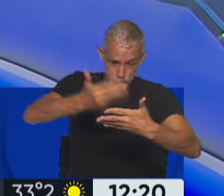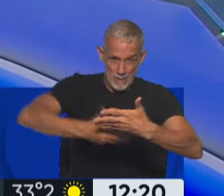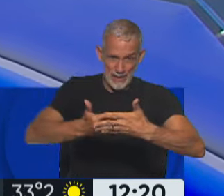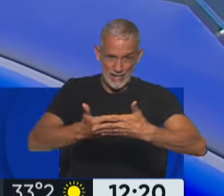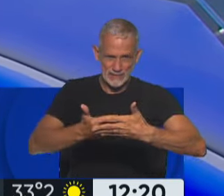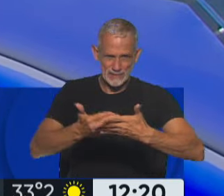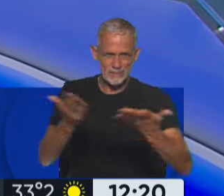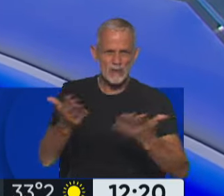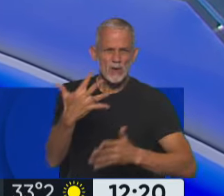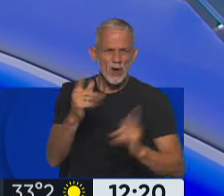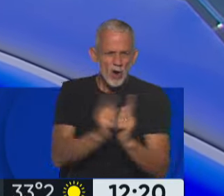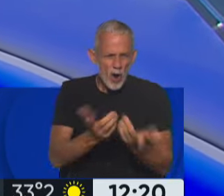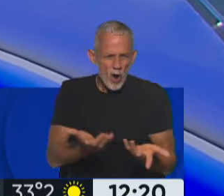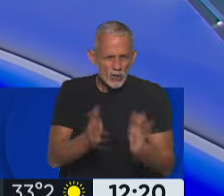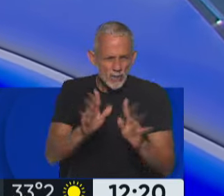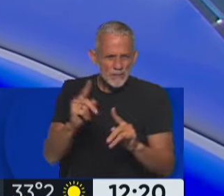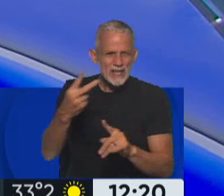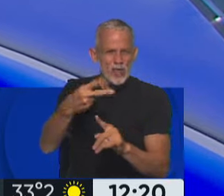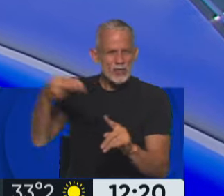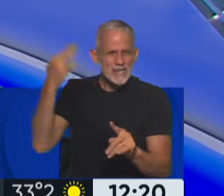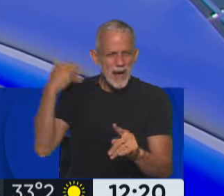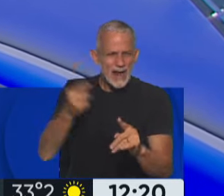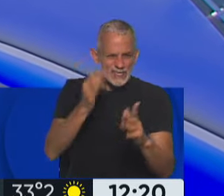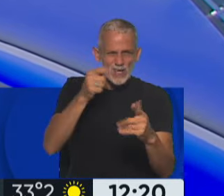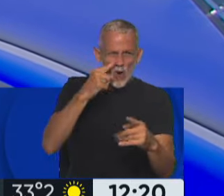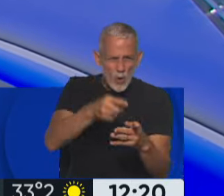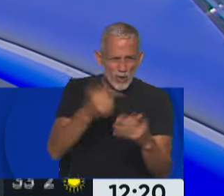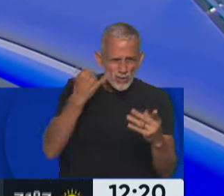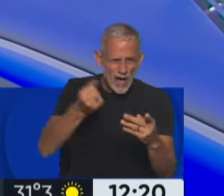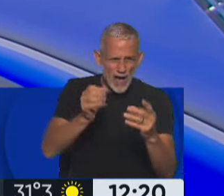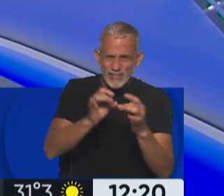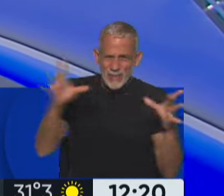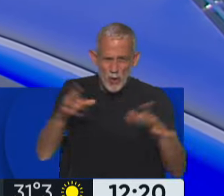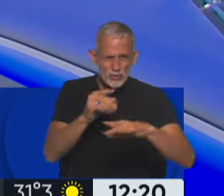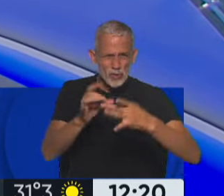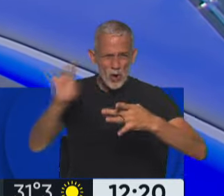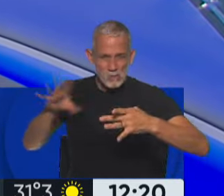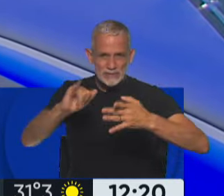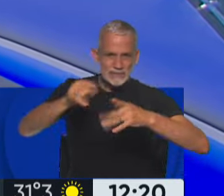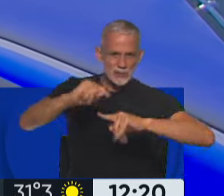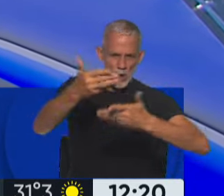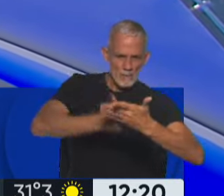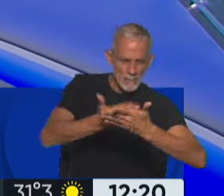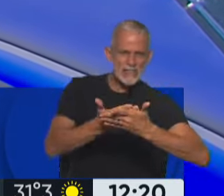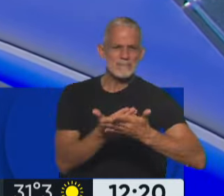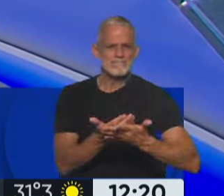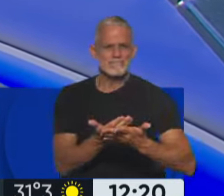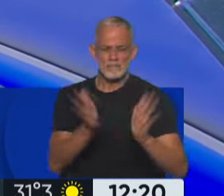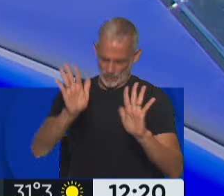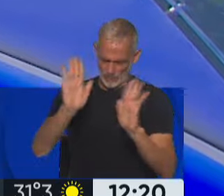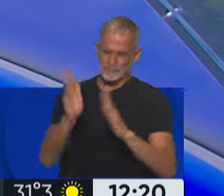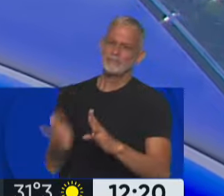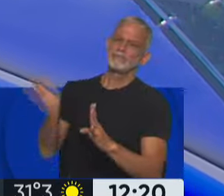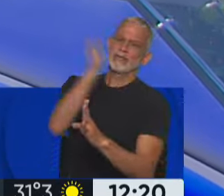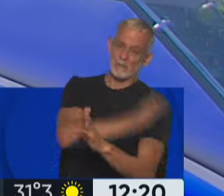ese es el capítulo de 5 minutos yo le estoy contando que pasó hace dos semanas no pero te digo por eso por eso porque lo estás remontando Y en función de eso es lo que acaba de señalar me vuelvo para